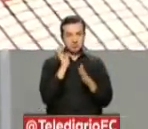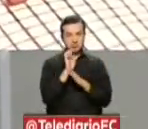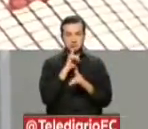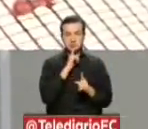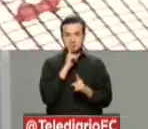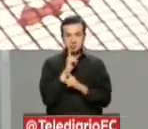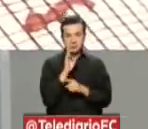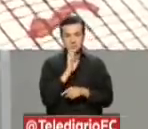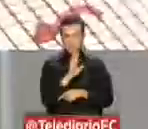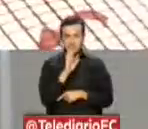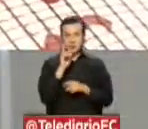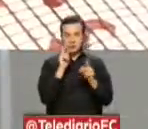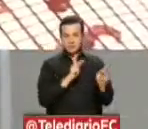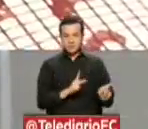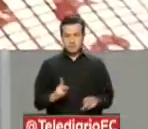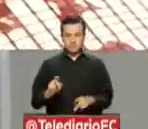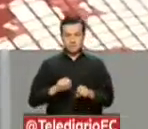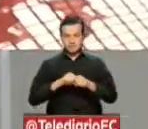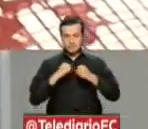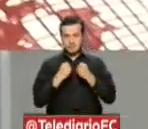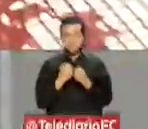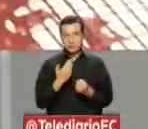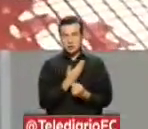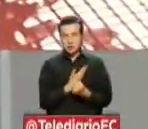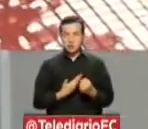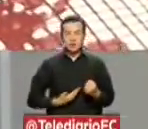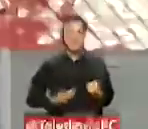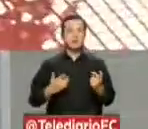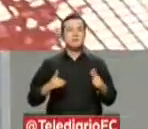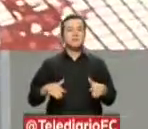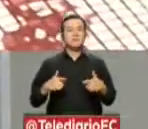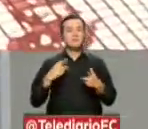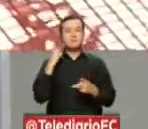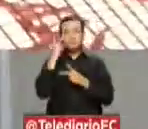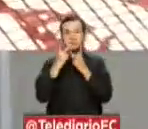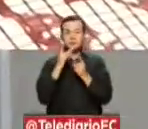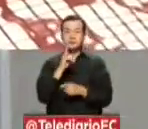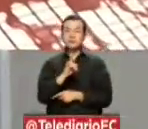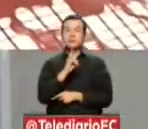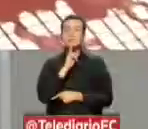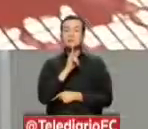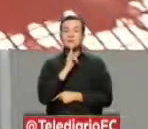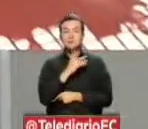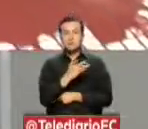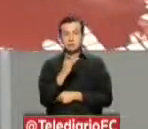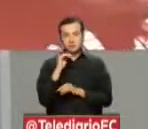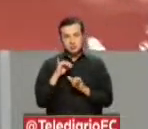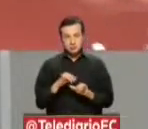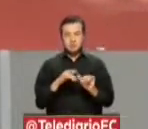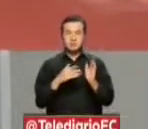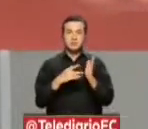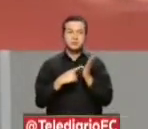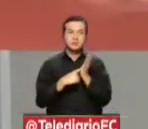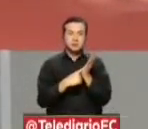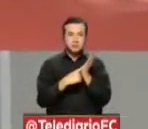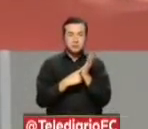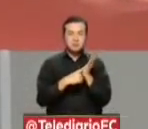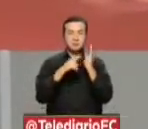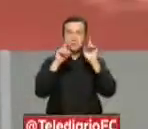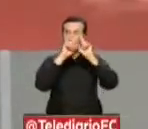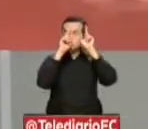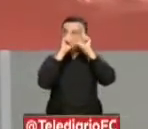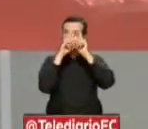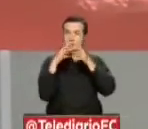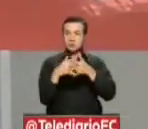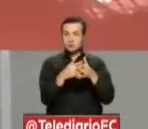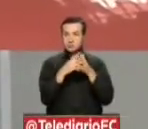en el financiamiento de sus planes sociales. El presidente Lenín Moreno, de visita en Estados Unidos, mantiene reuniones con empresarios norteamericanos en